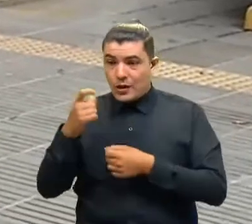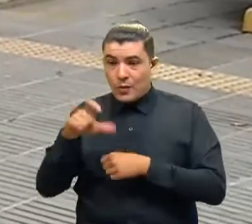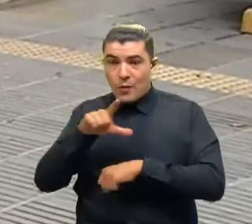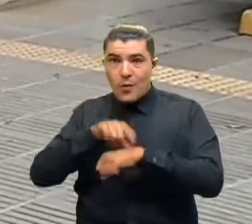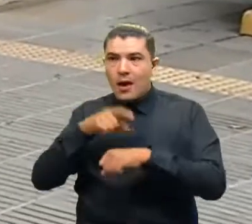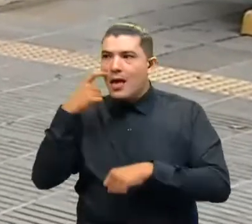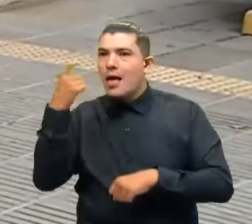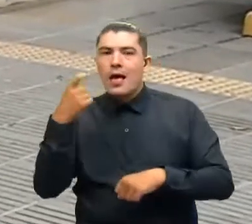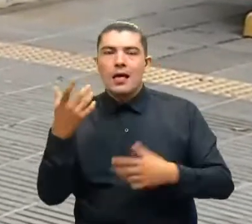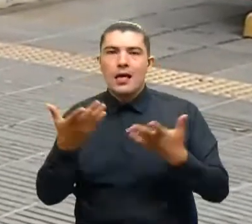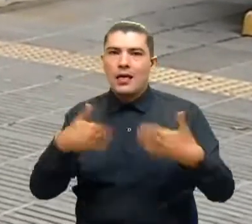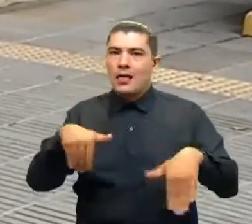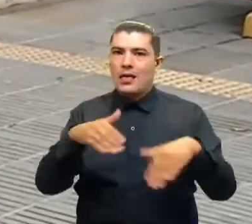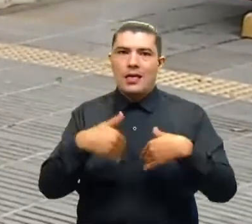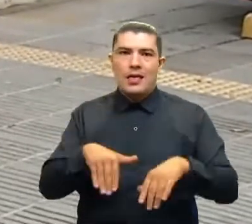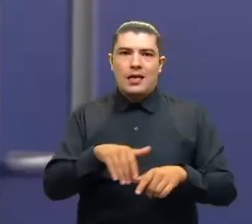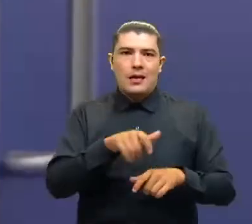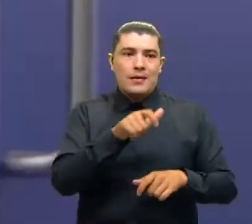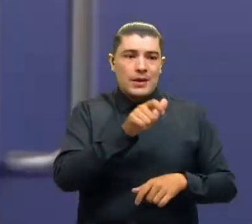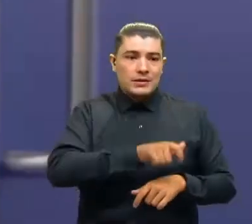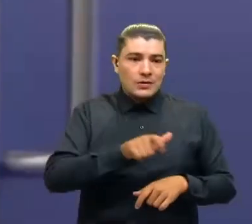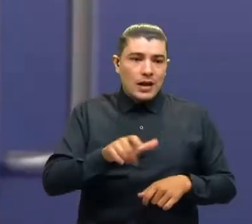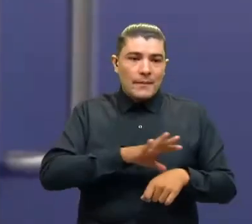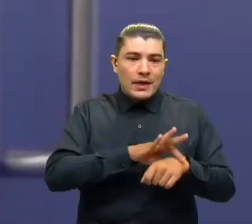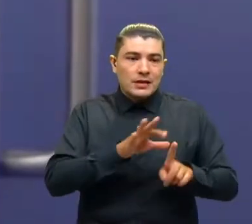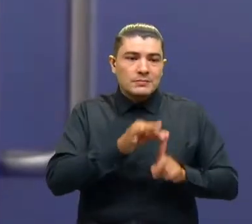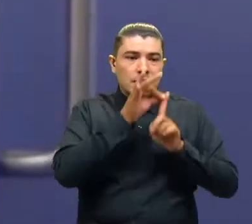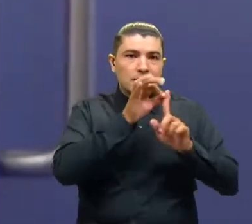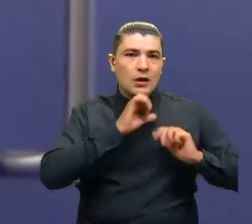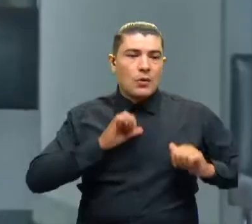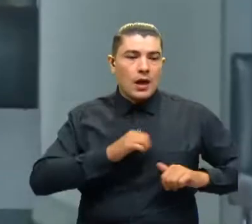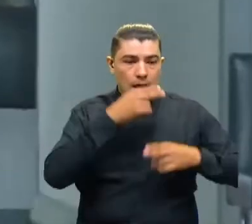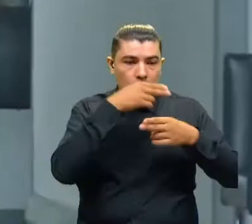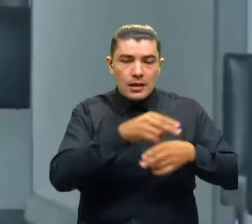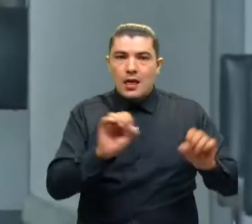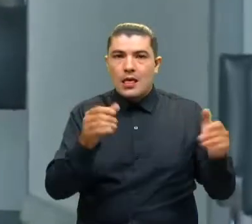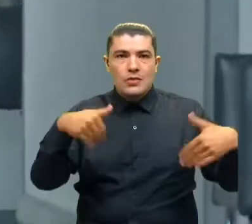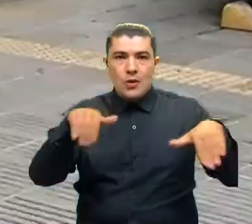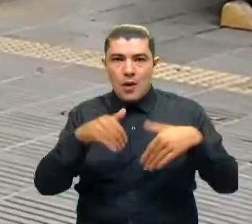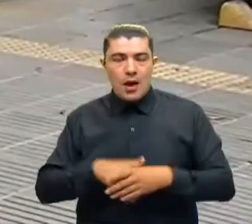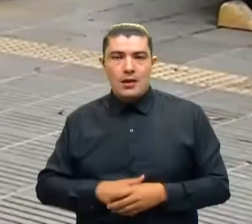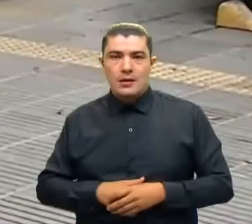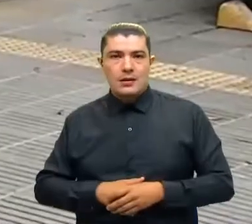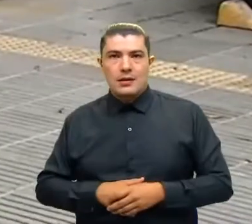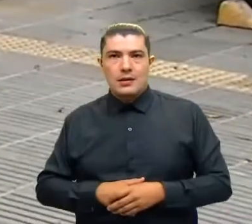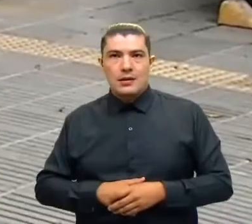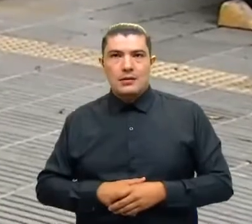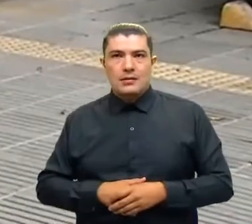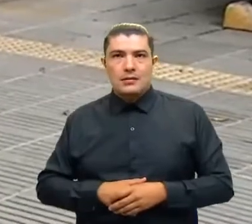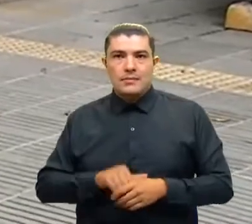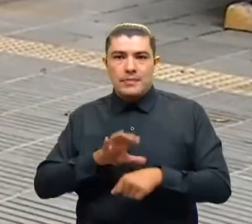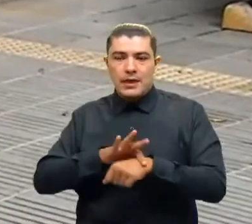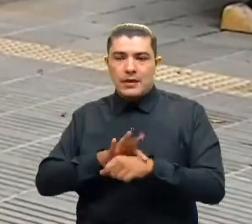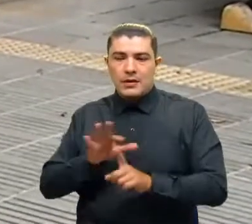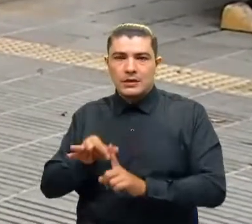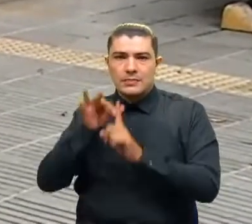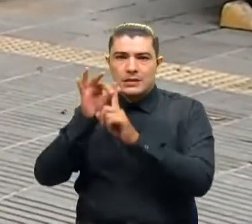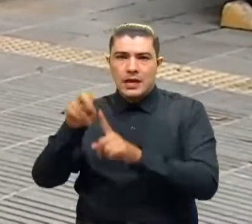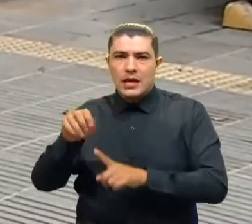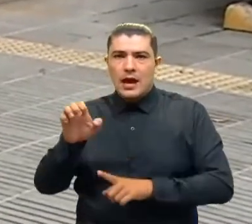No tenemos especialistas en cardiología infantil, no tenemos especialistas en nefrólogo infantil, todos son